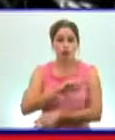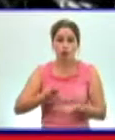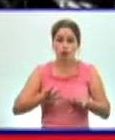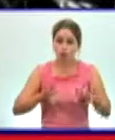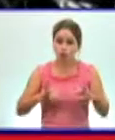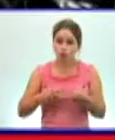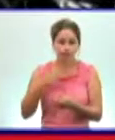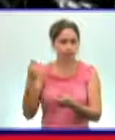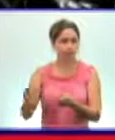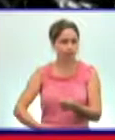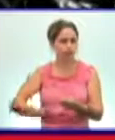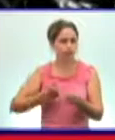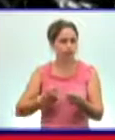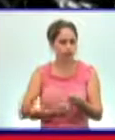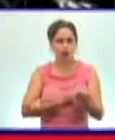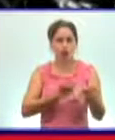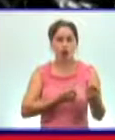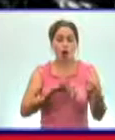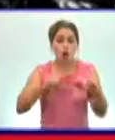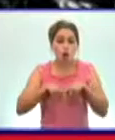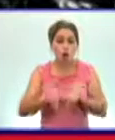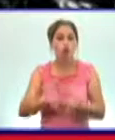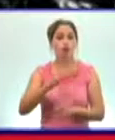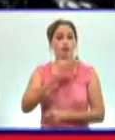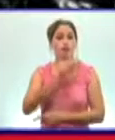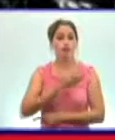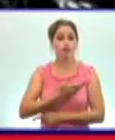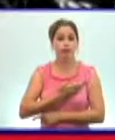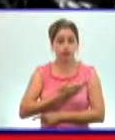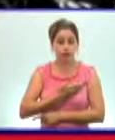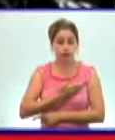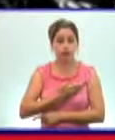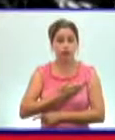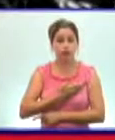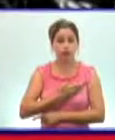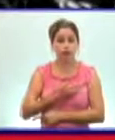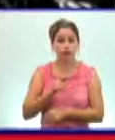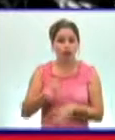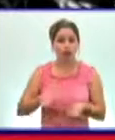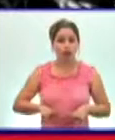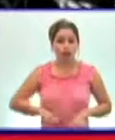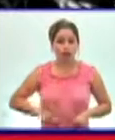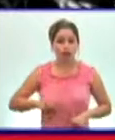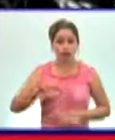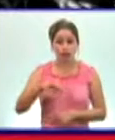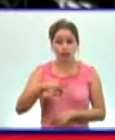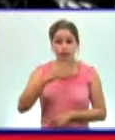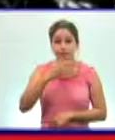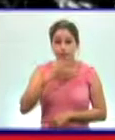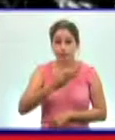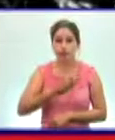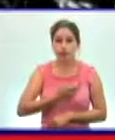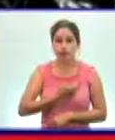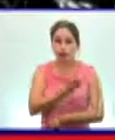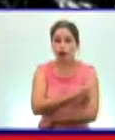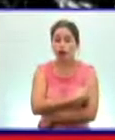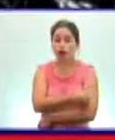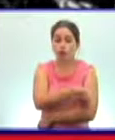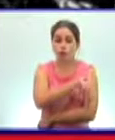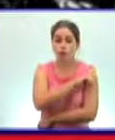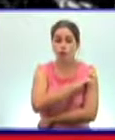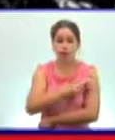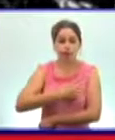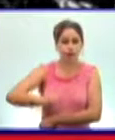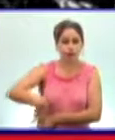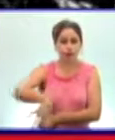lucha sistemática de todo un pueblo que ha asumido para sí el liderazgo y la comprensión del proceso